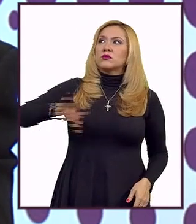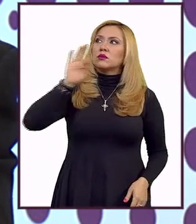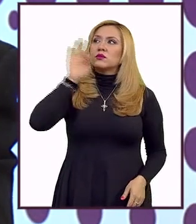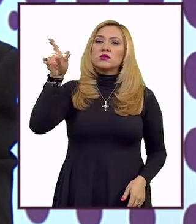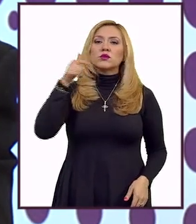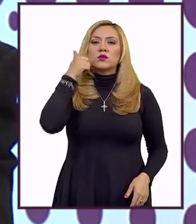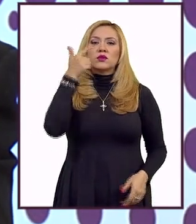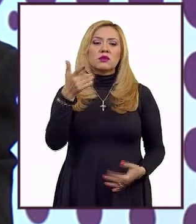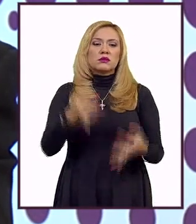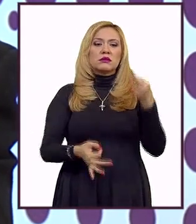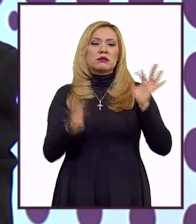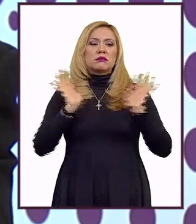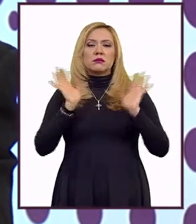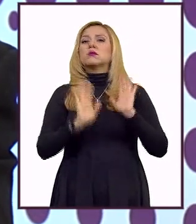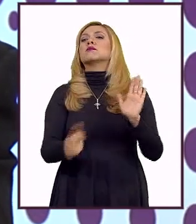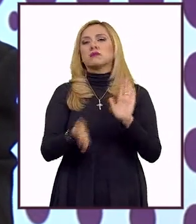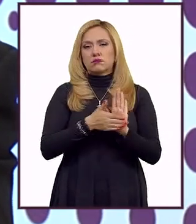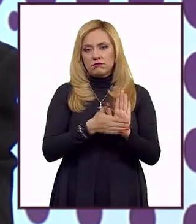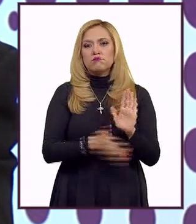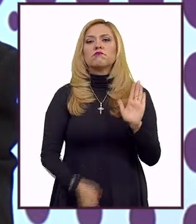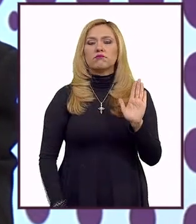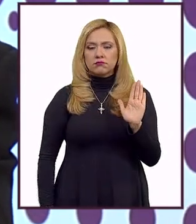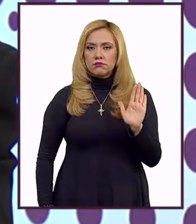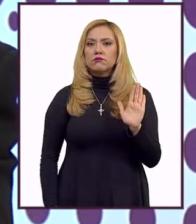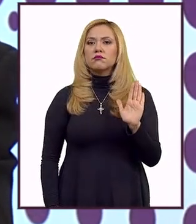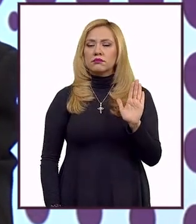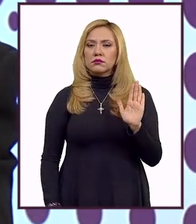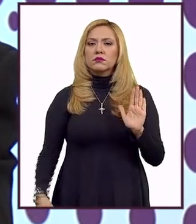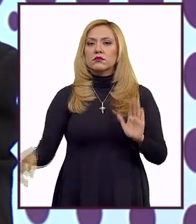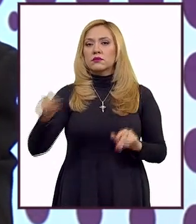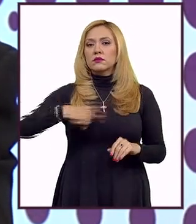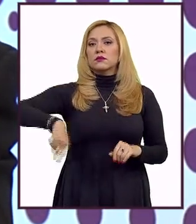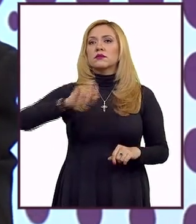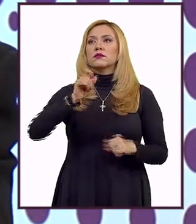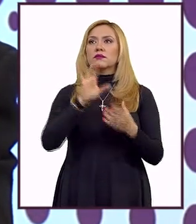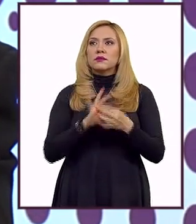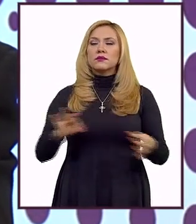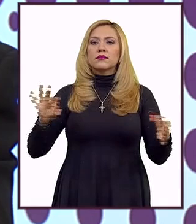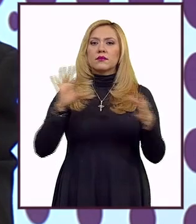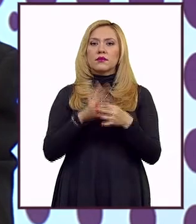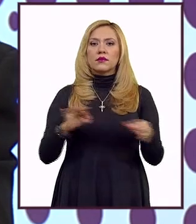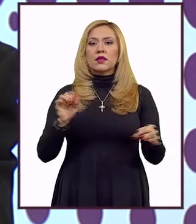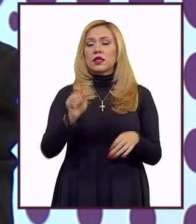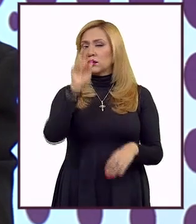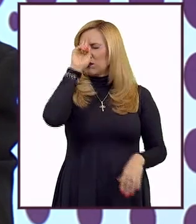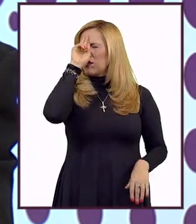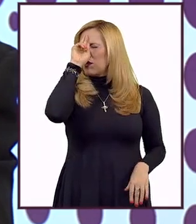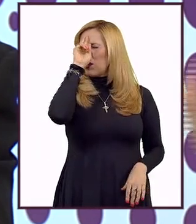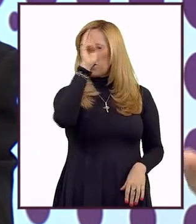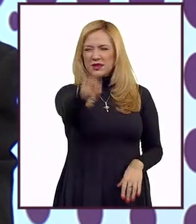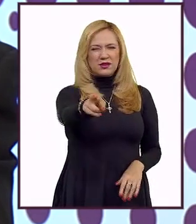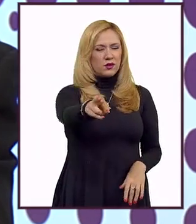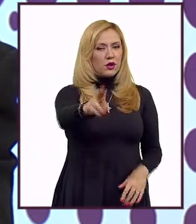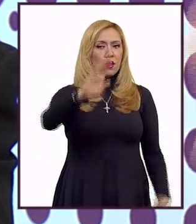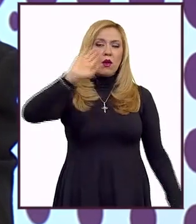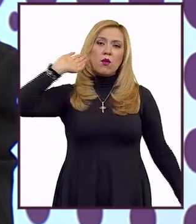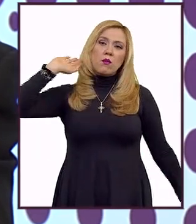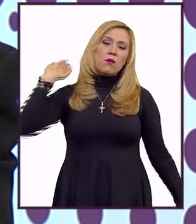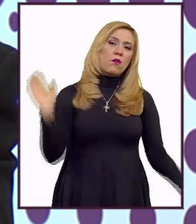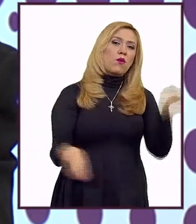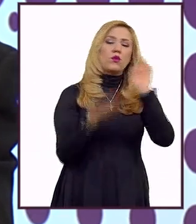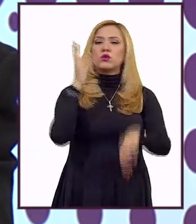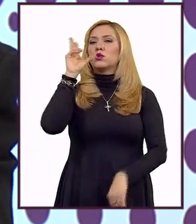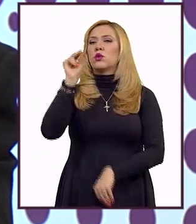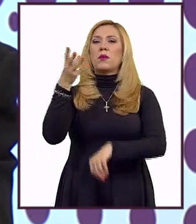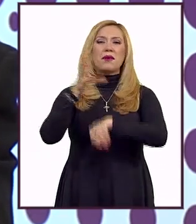juzgar. Entonces, justamente el núcleo de que sea una norma jus cogens es que es una prohibición absoluta a nivel mundial que no